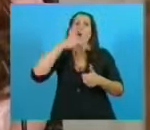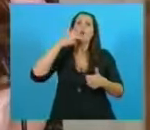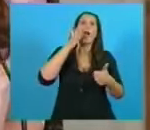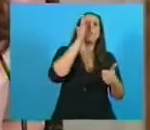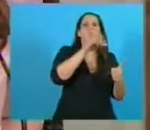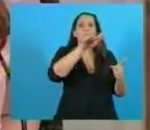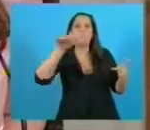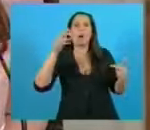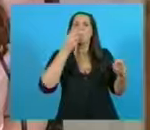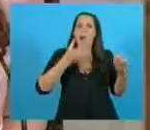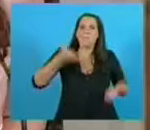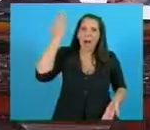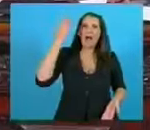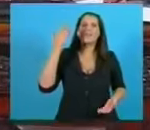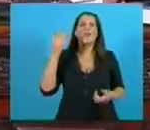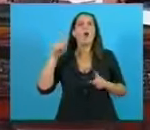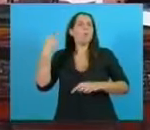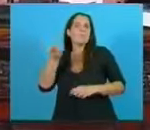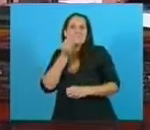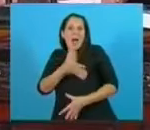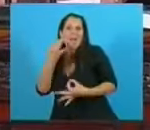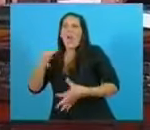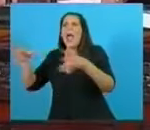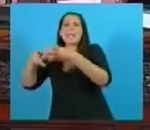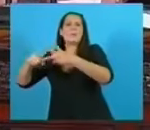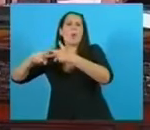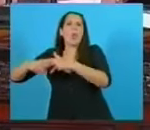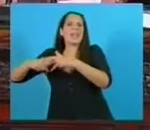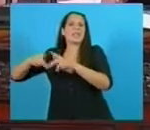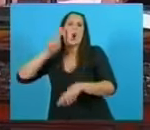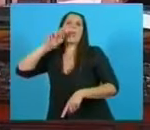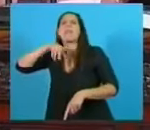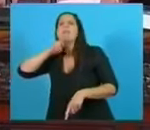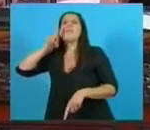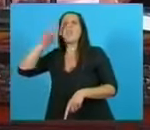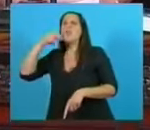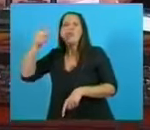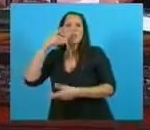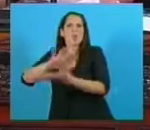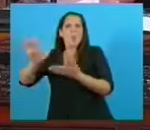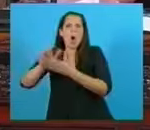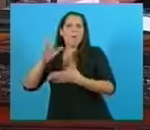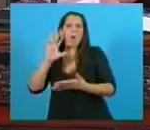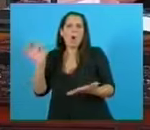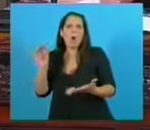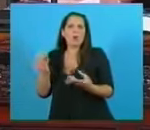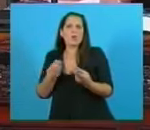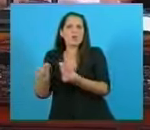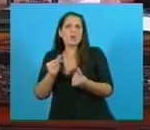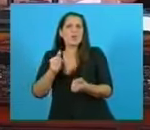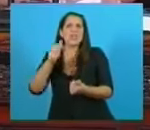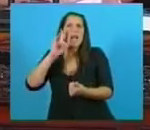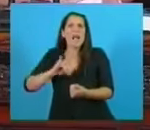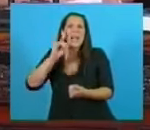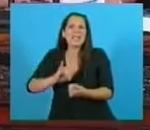noticia maravillosa. Un equipo de técnicos del INTI desarrolló un pegamento a base de proteínas de leche cuyo poder de adhesión es igual o superior a los